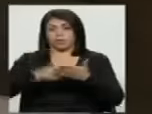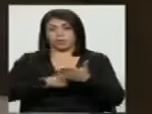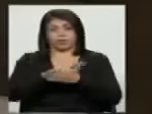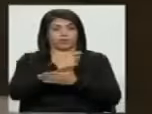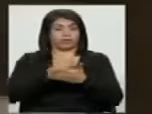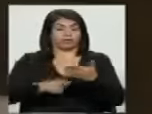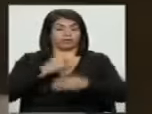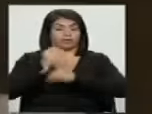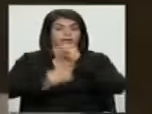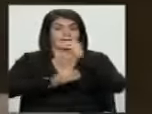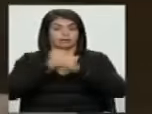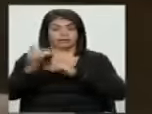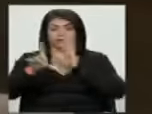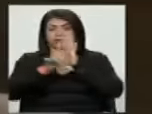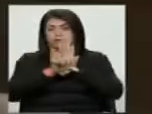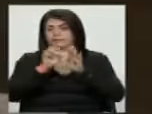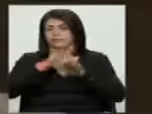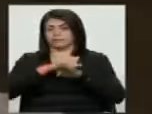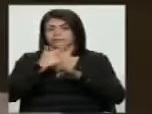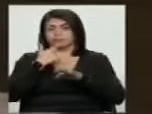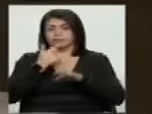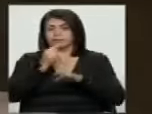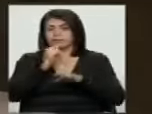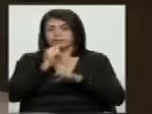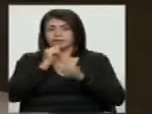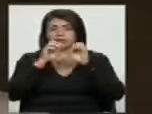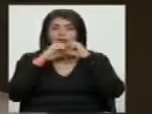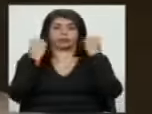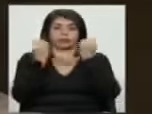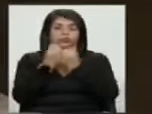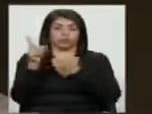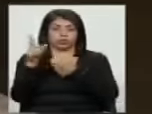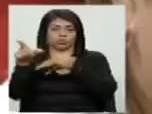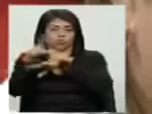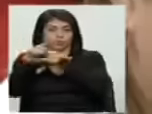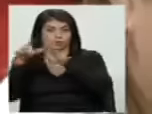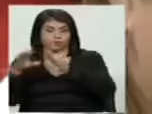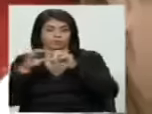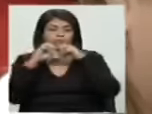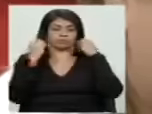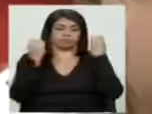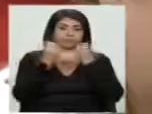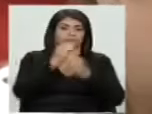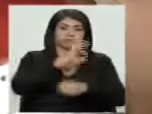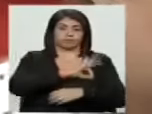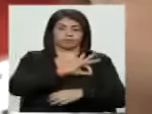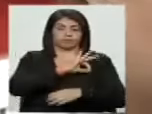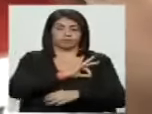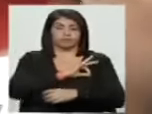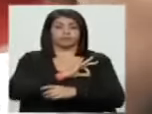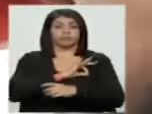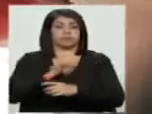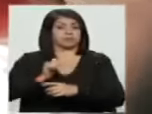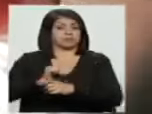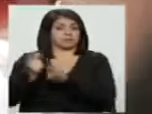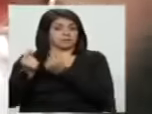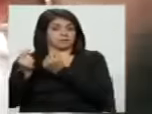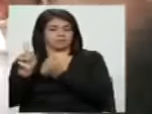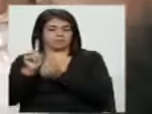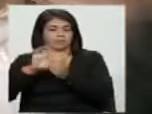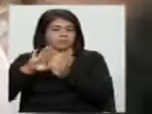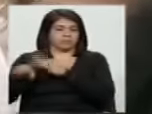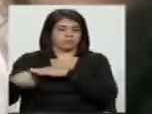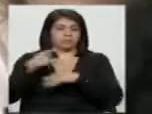prohibiciones previstas en la ley por parte de las organizaciones no gubernamentales y organizaciones sociales sin fines de lucro. A